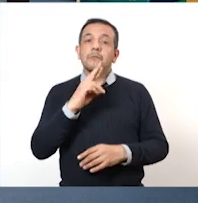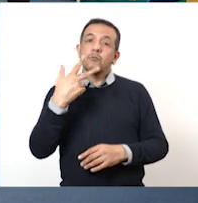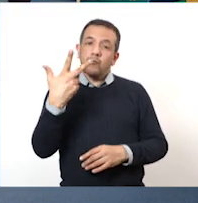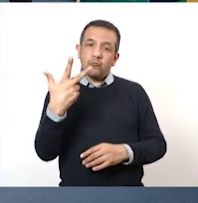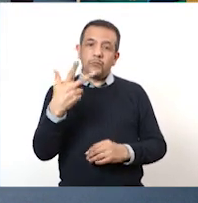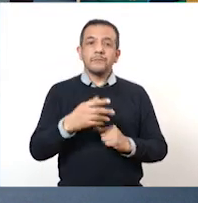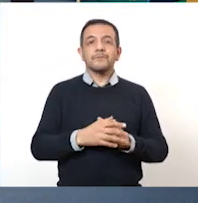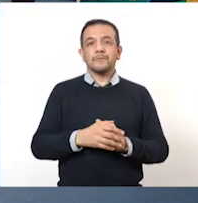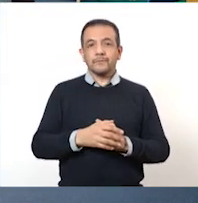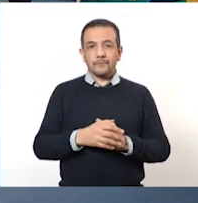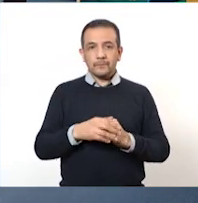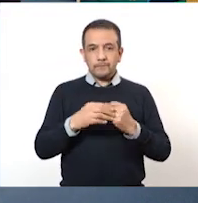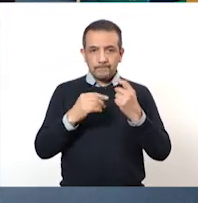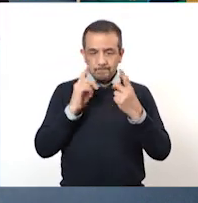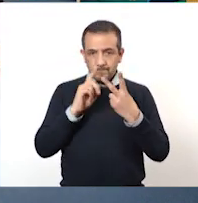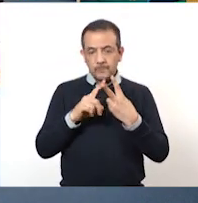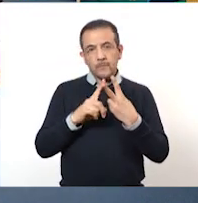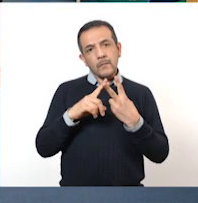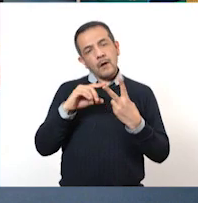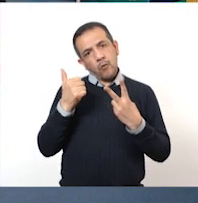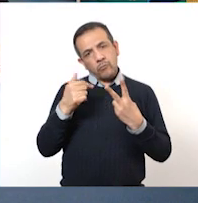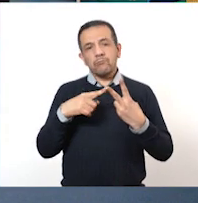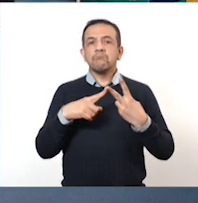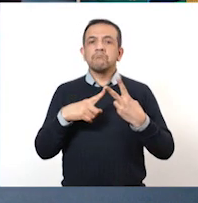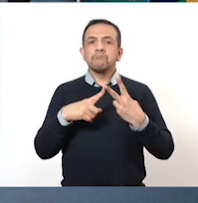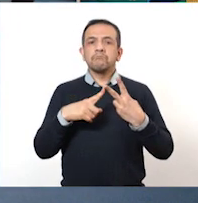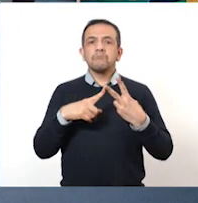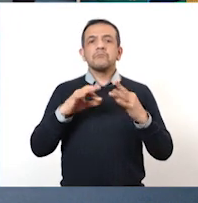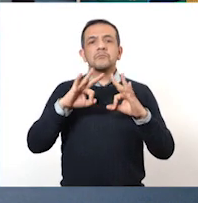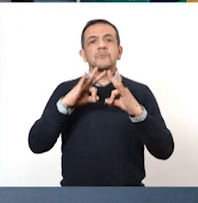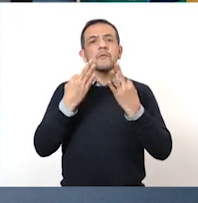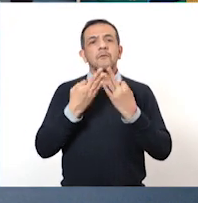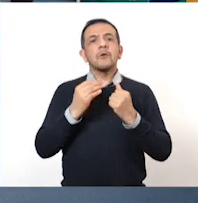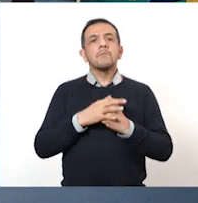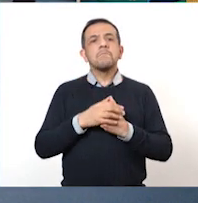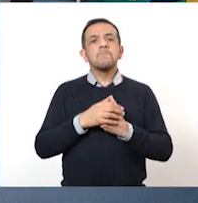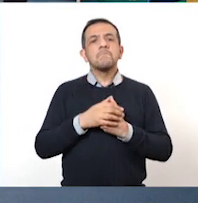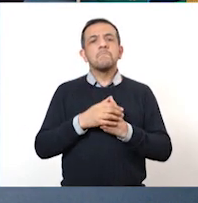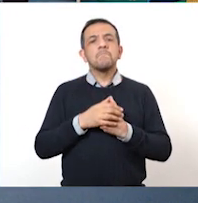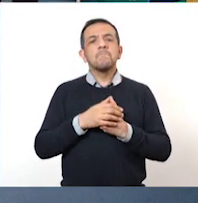2 por 4. Ahí está. 2 por 4. Esa es la primera. La otra sería,